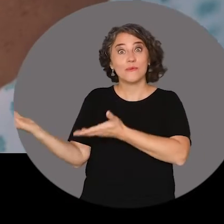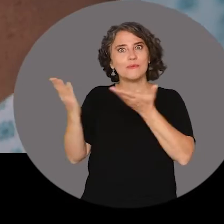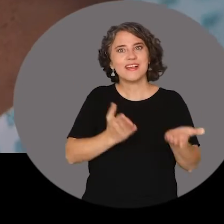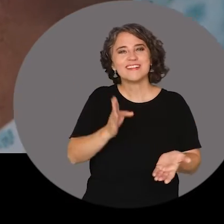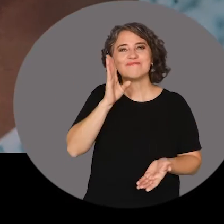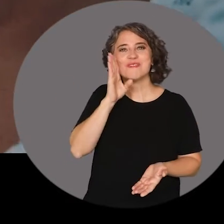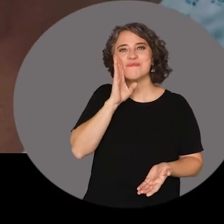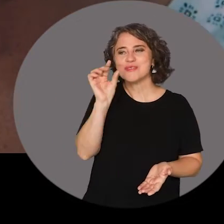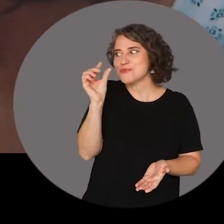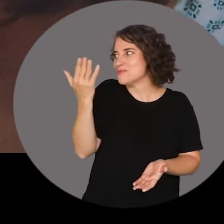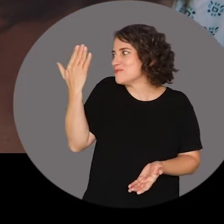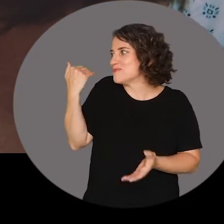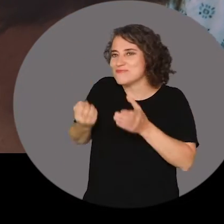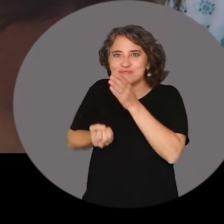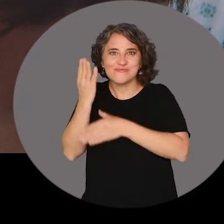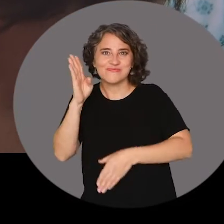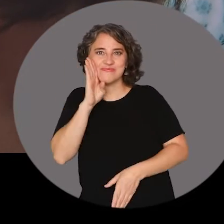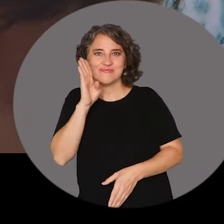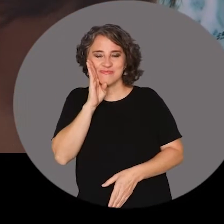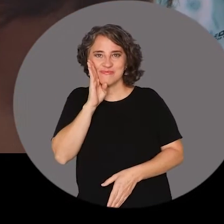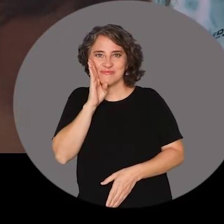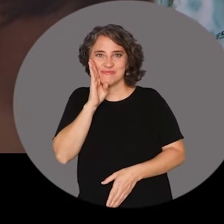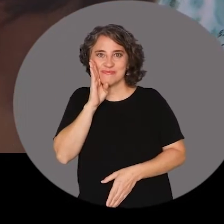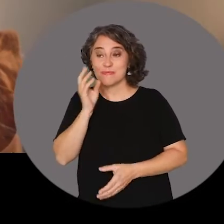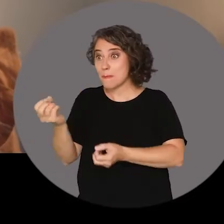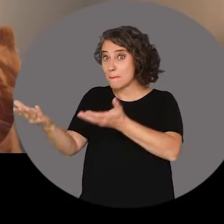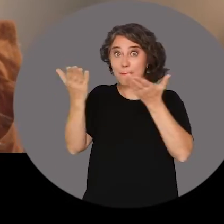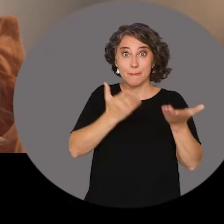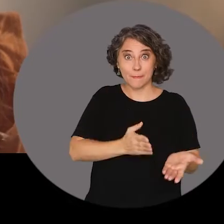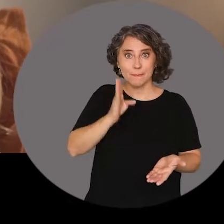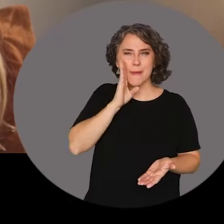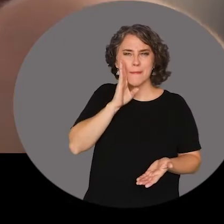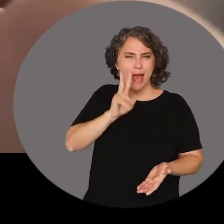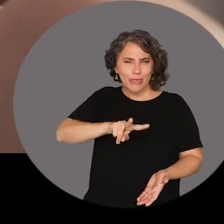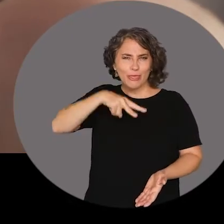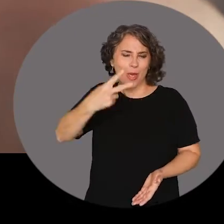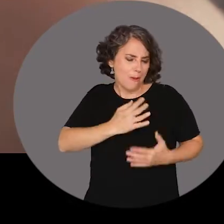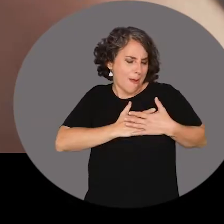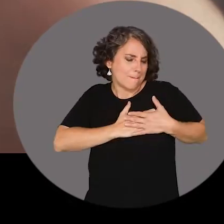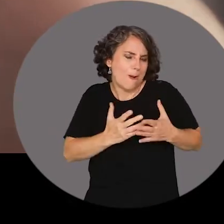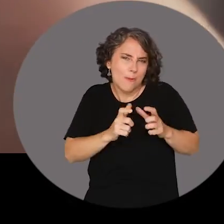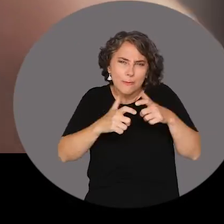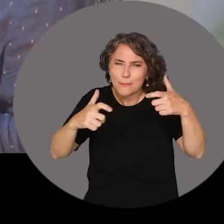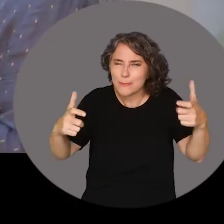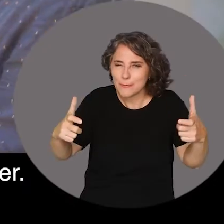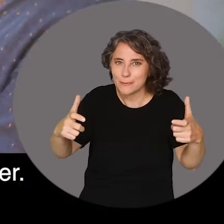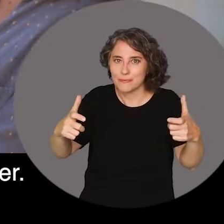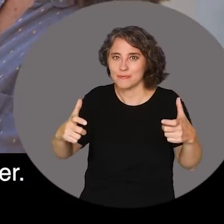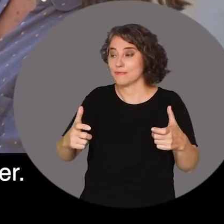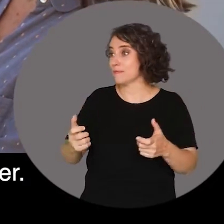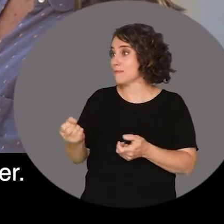bienvenida a mamá recién nacida bienvenida a mamá que duplicó su amor